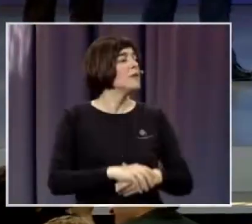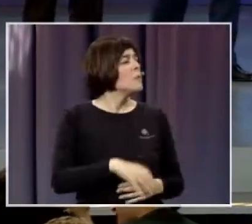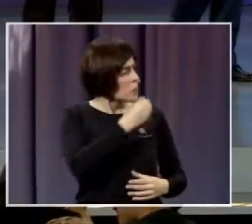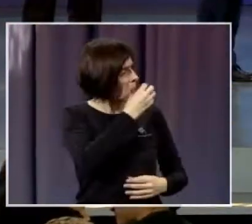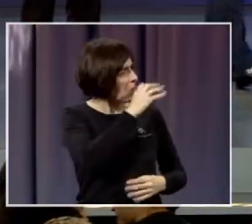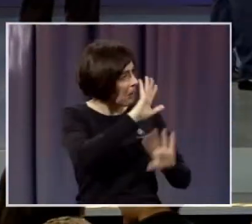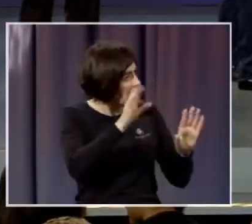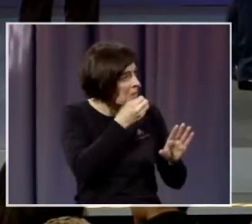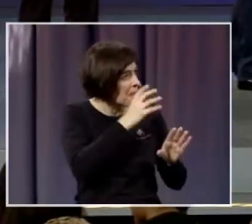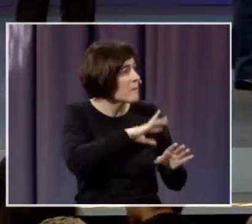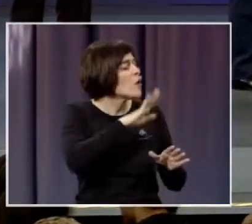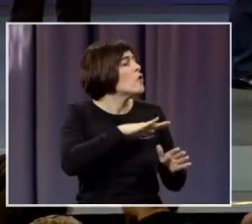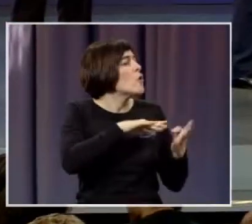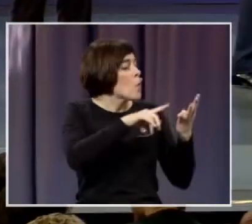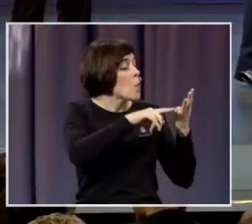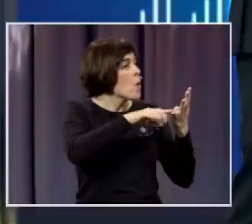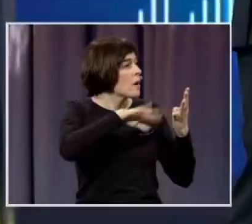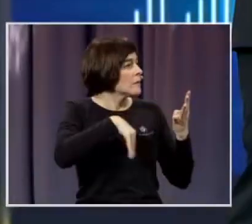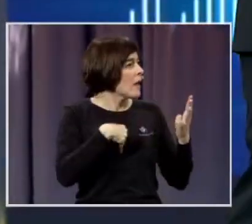vamos por la